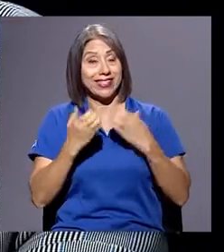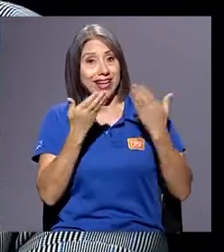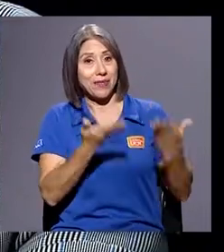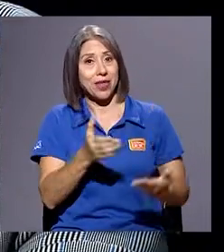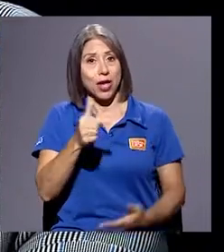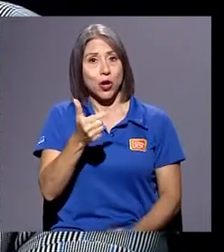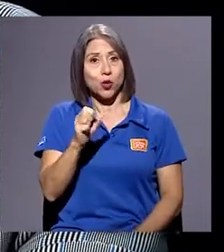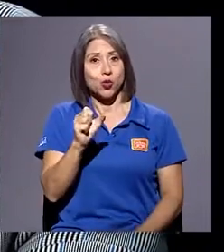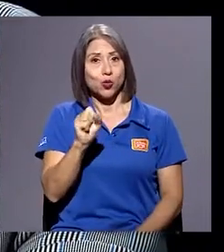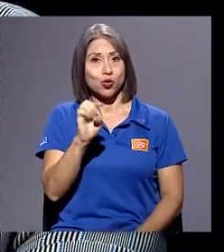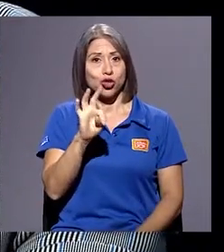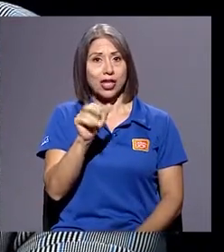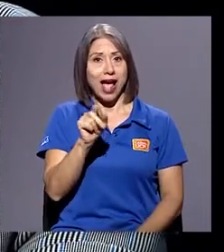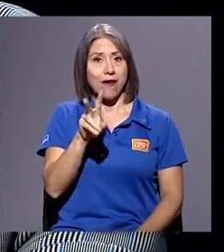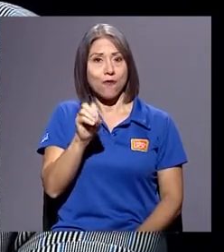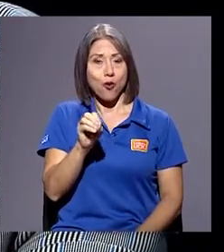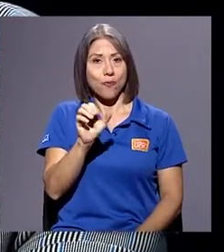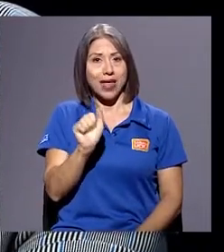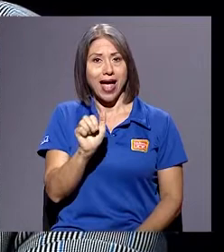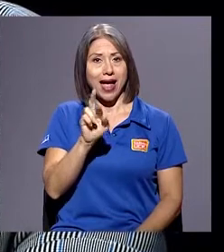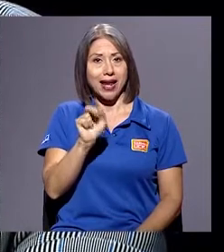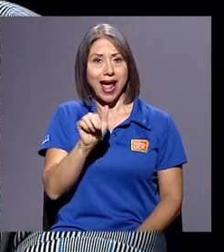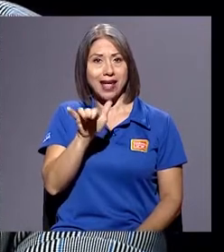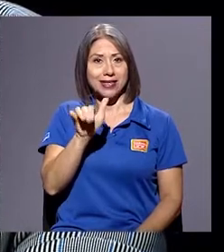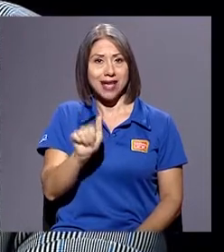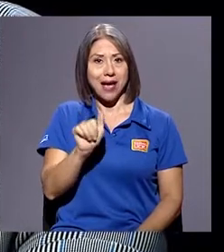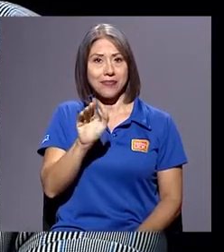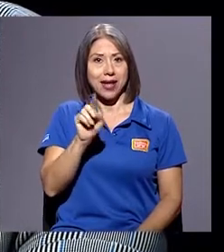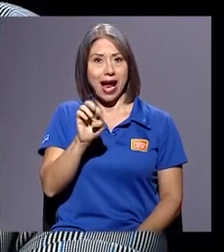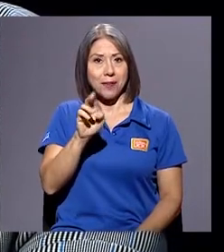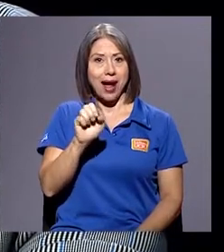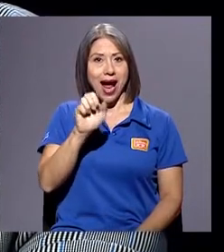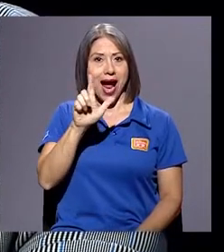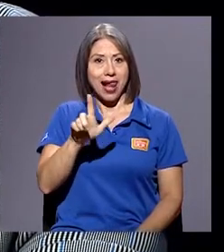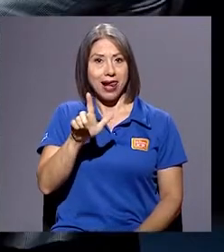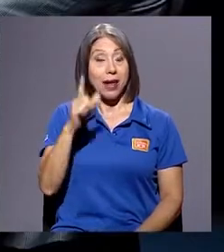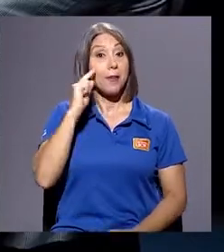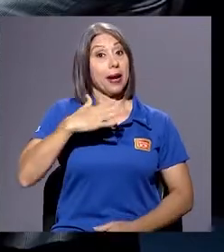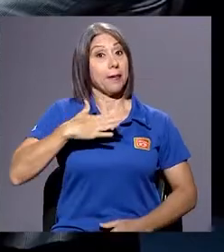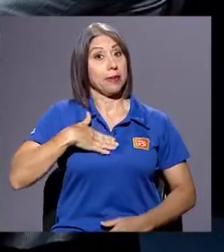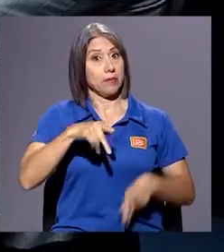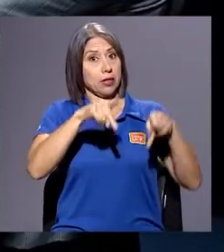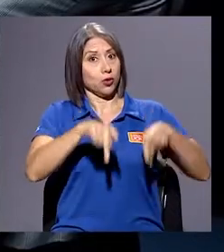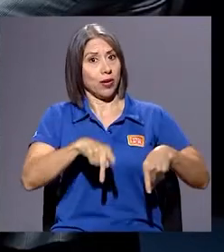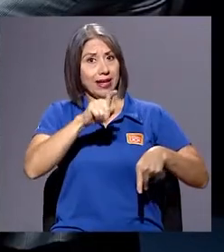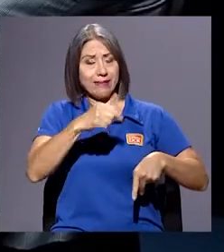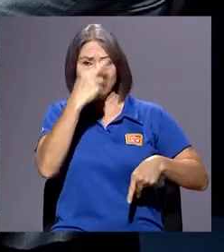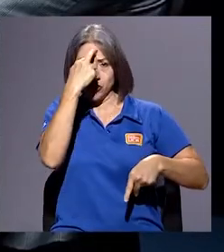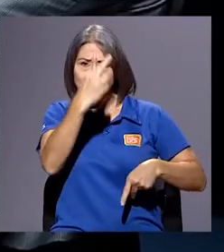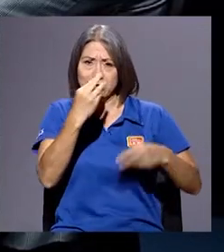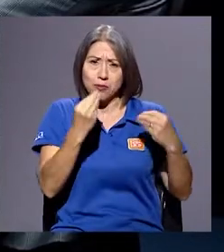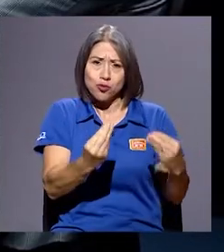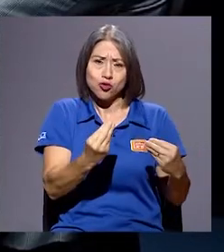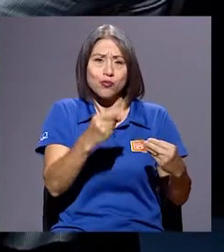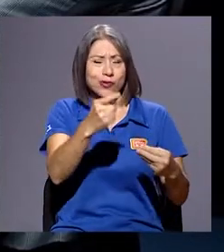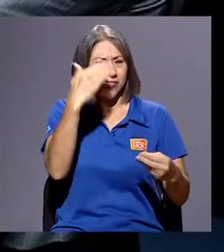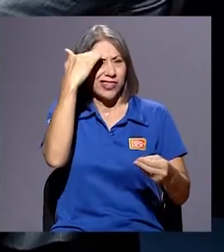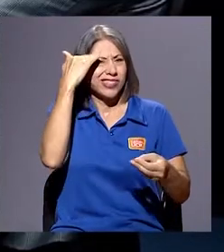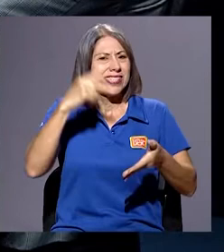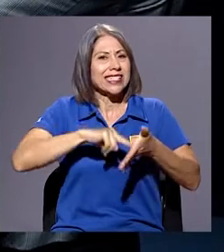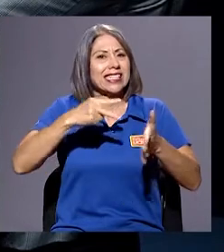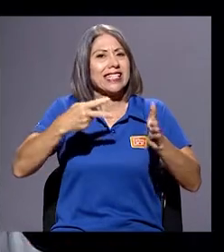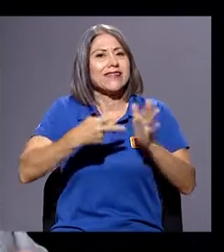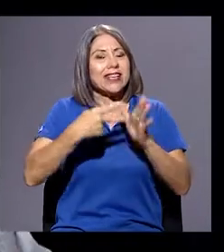Araya Carvajal. Para mí, una persona que debemos de respetar mucho porque conoce verdaderamente lo que significa hacer empresa.